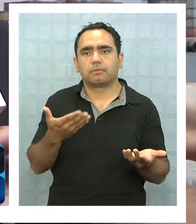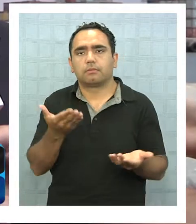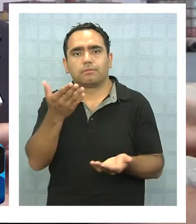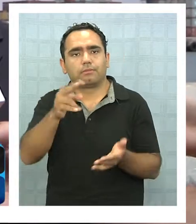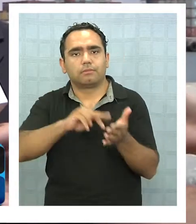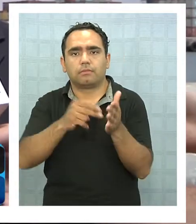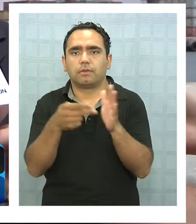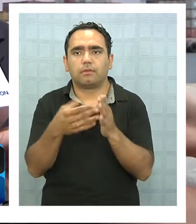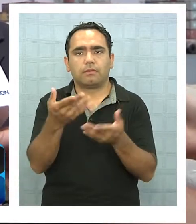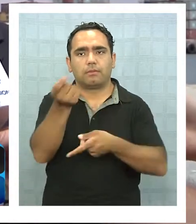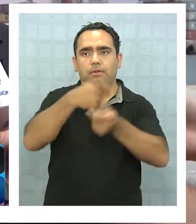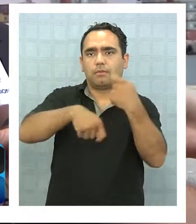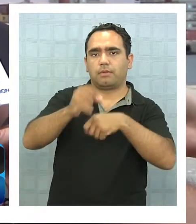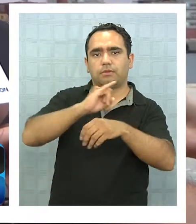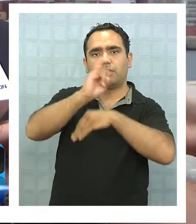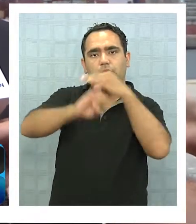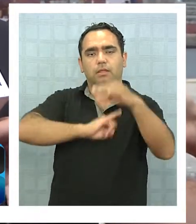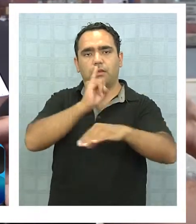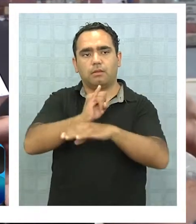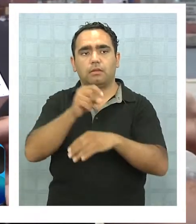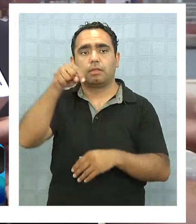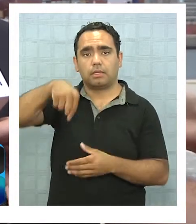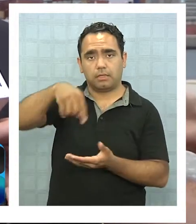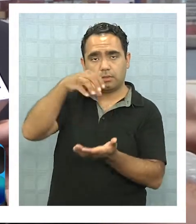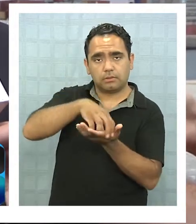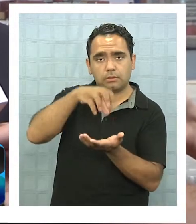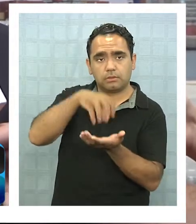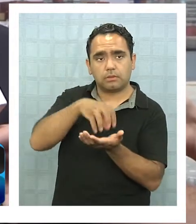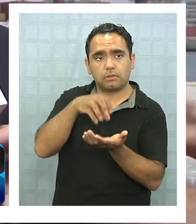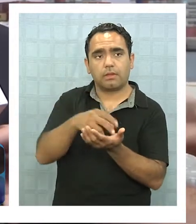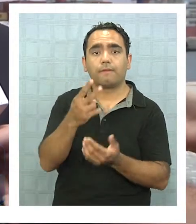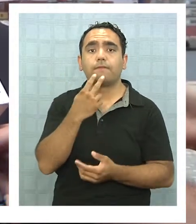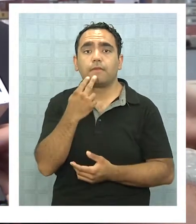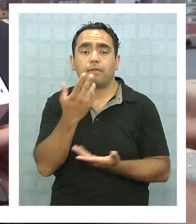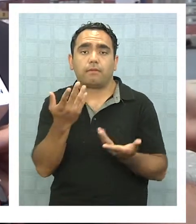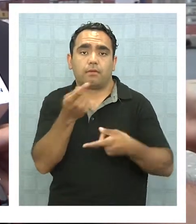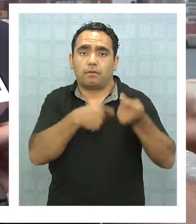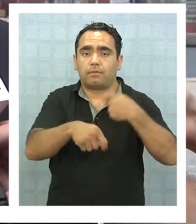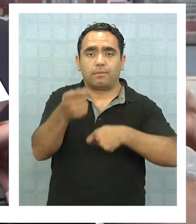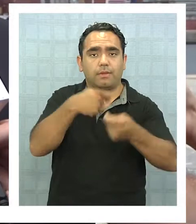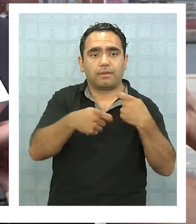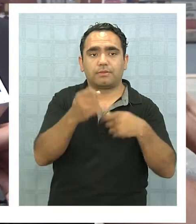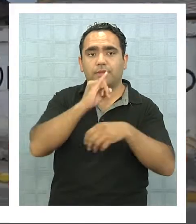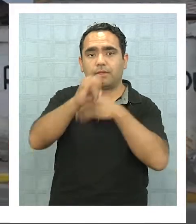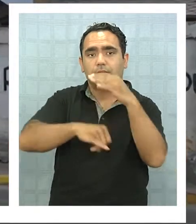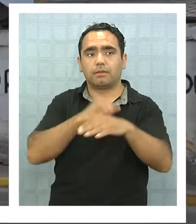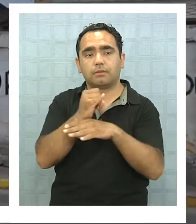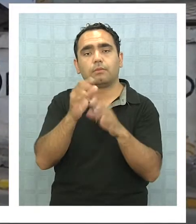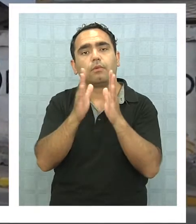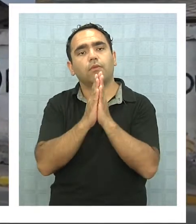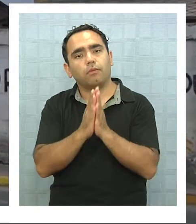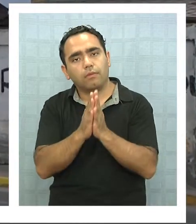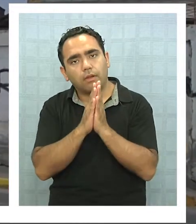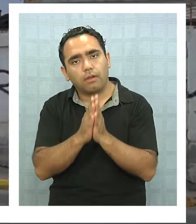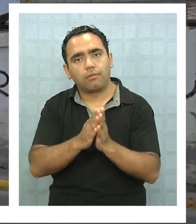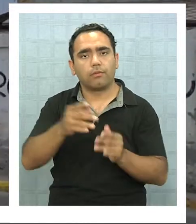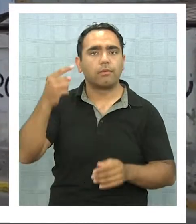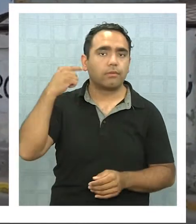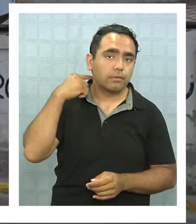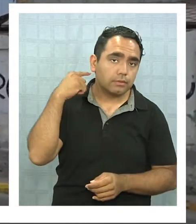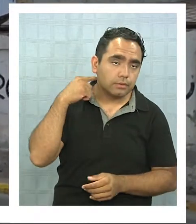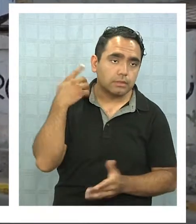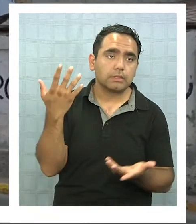logística, problemas en el comercio internacional y esta ciudad, esta región vive del comercio internacional. Este es un llamado de mucha